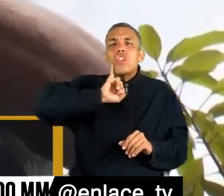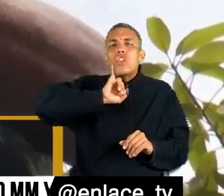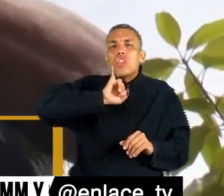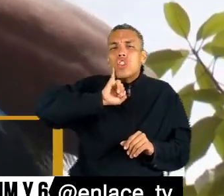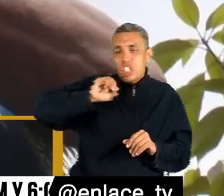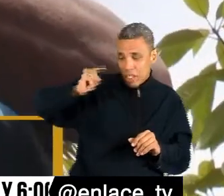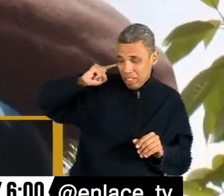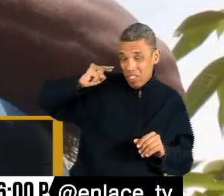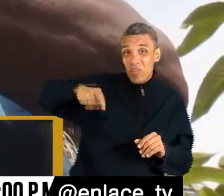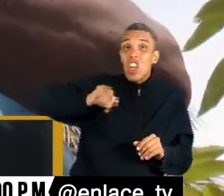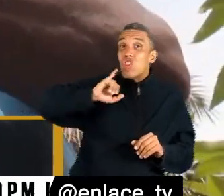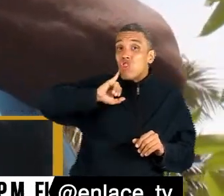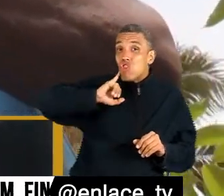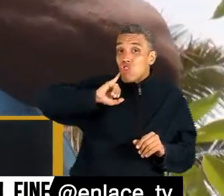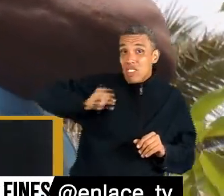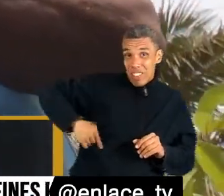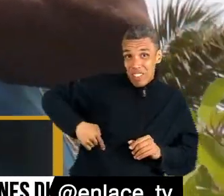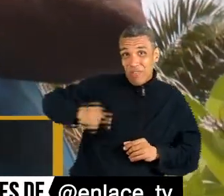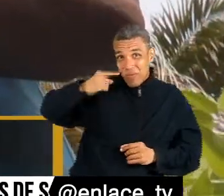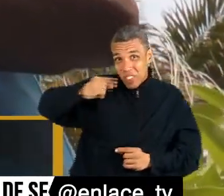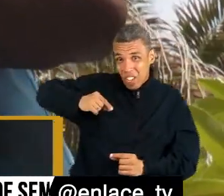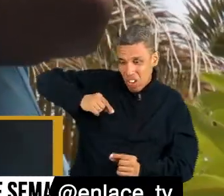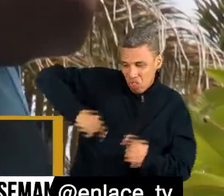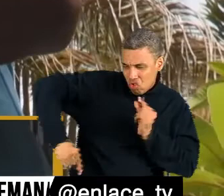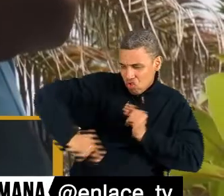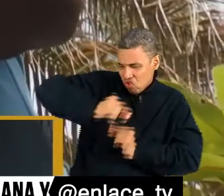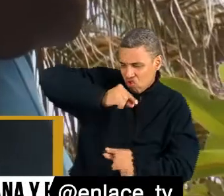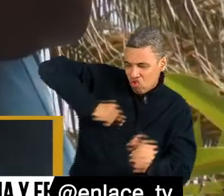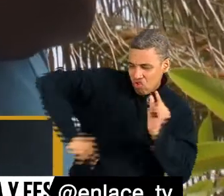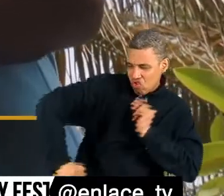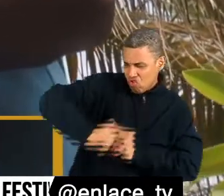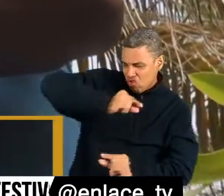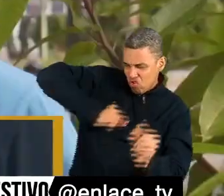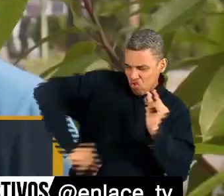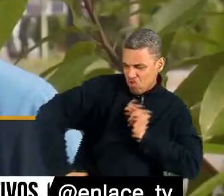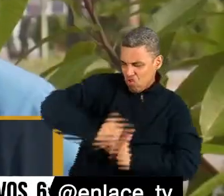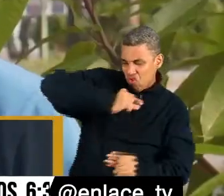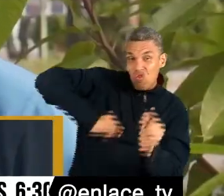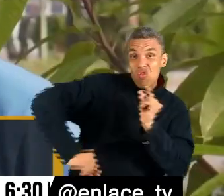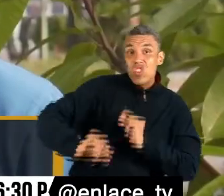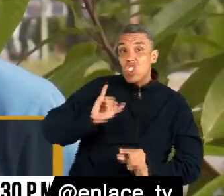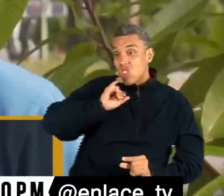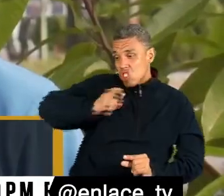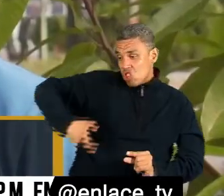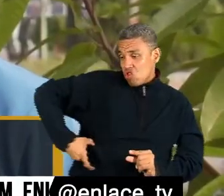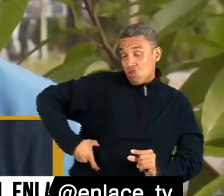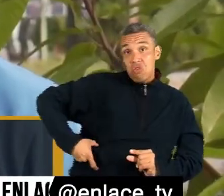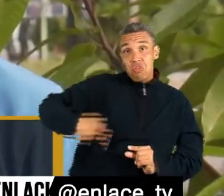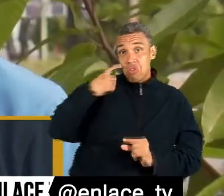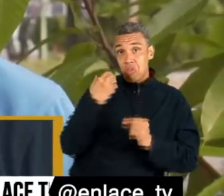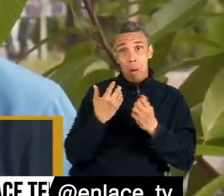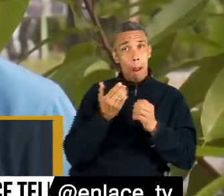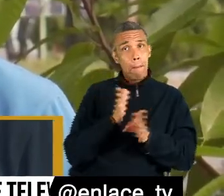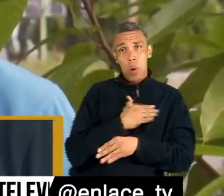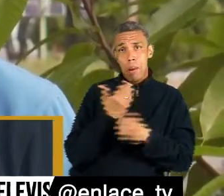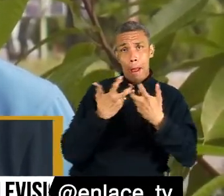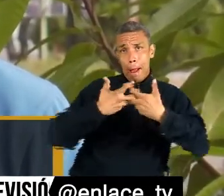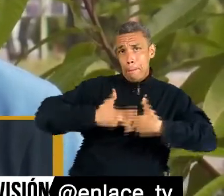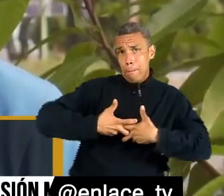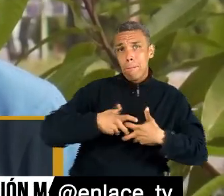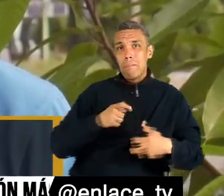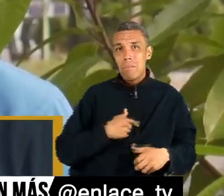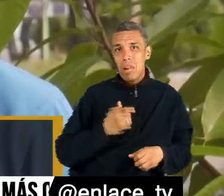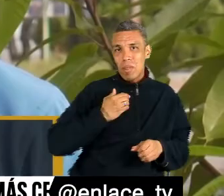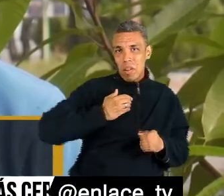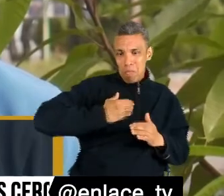diálisis. Yo la verdad no sé qué hacer, porque no me he puesto a tirarle cabeza y a pensar qué hago,